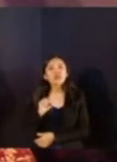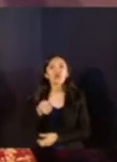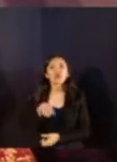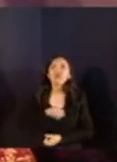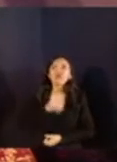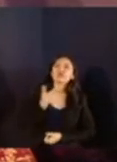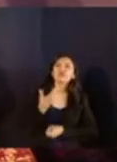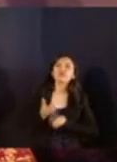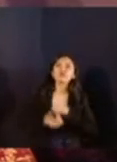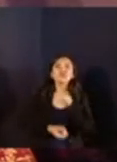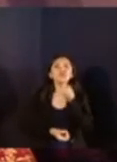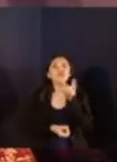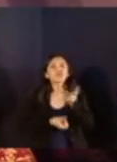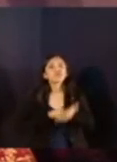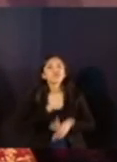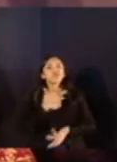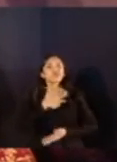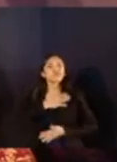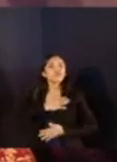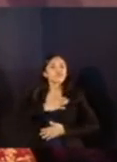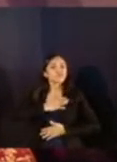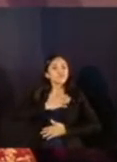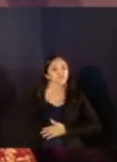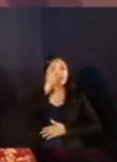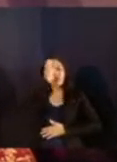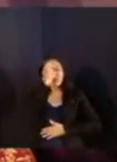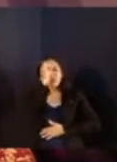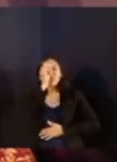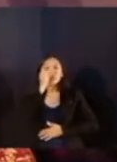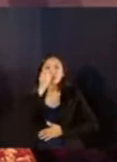expresando su posición e incluso como